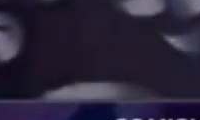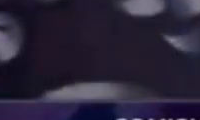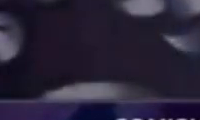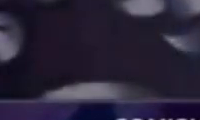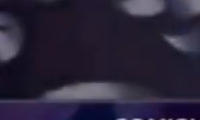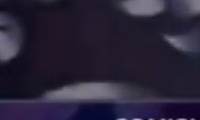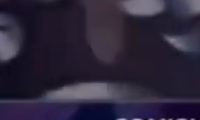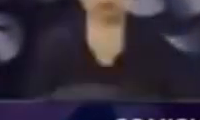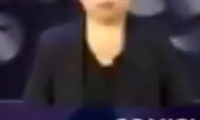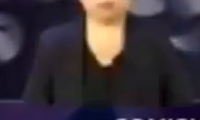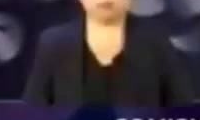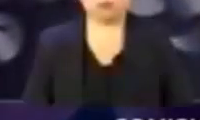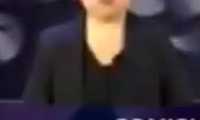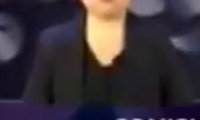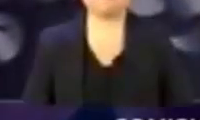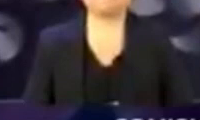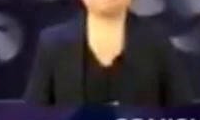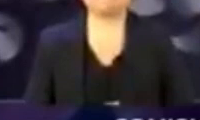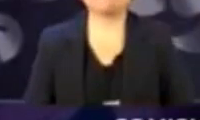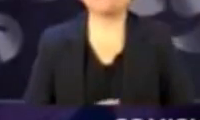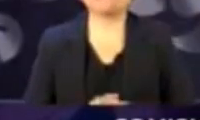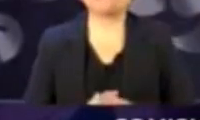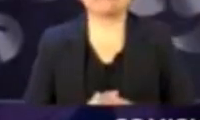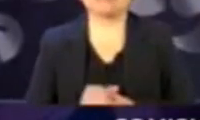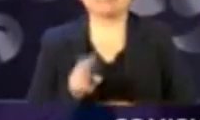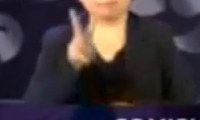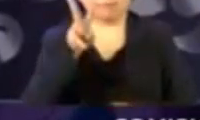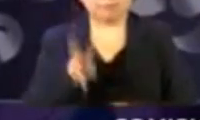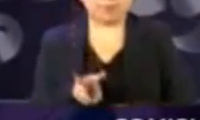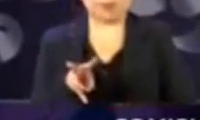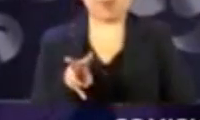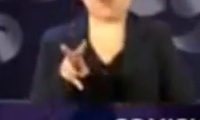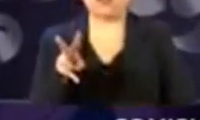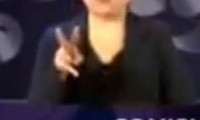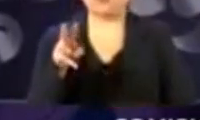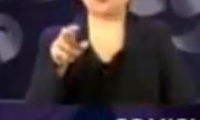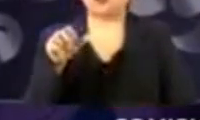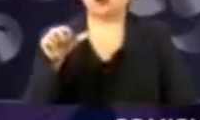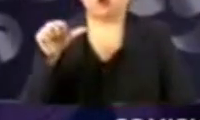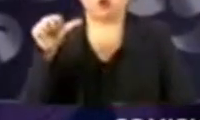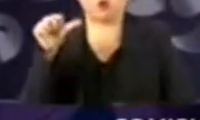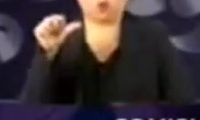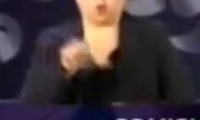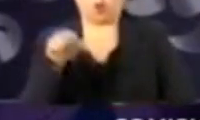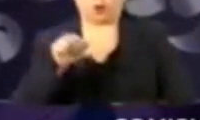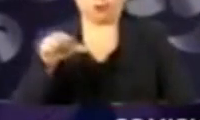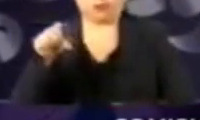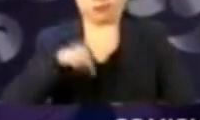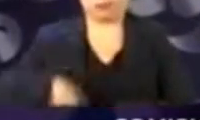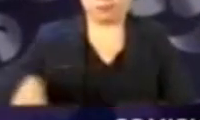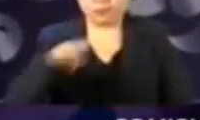de verdad peleando y estamos haciendo un esfuerzo para que la violencia política